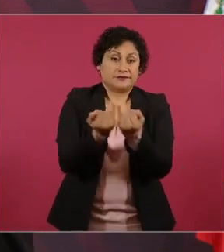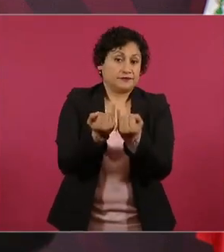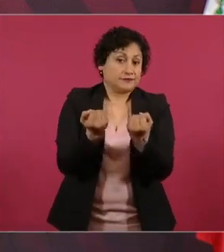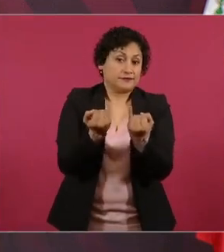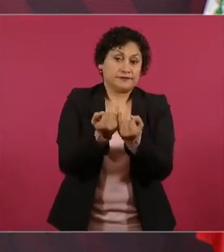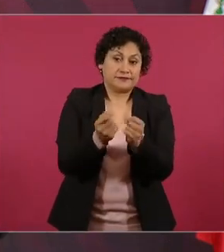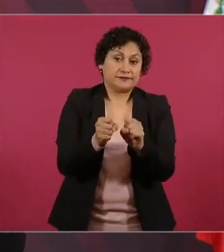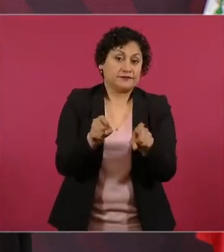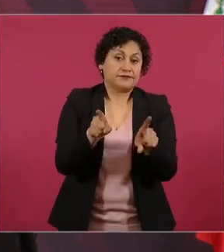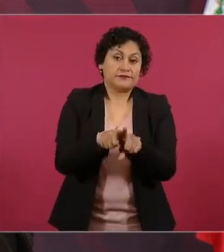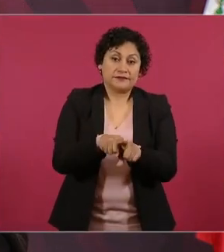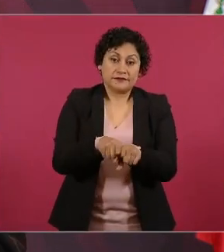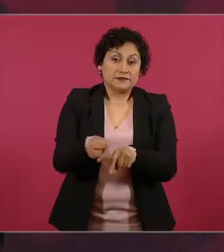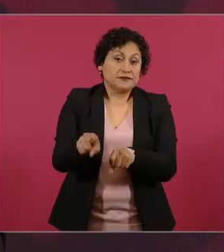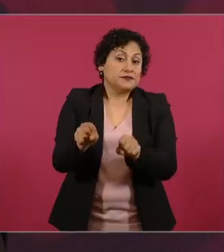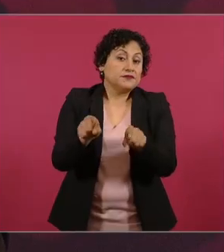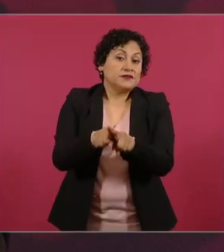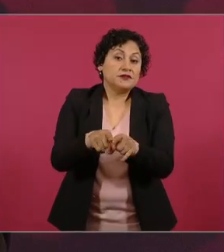un montaje.